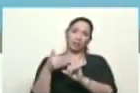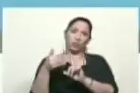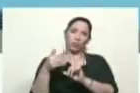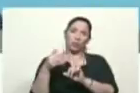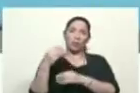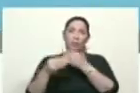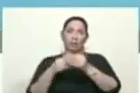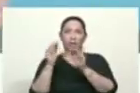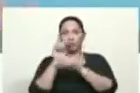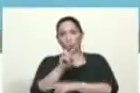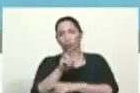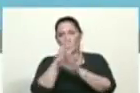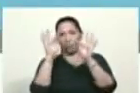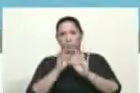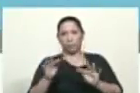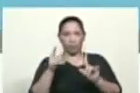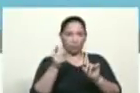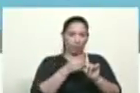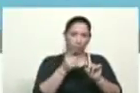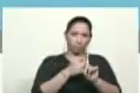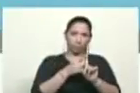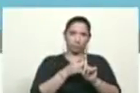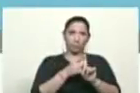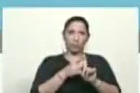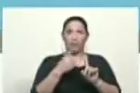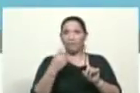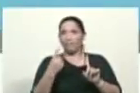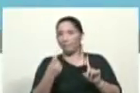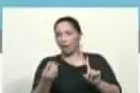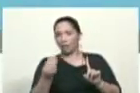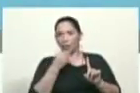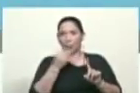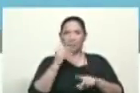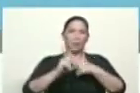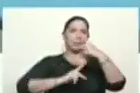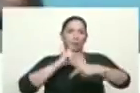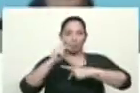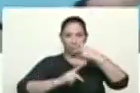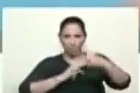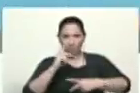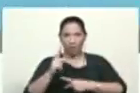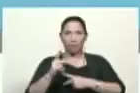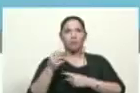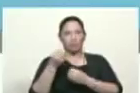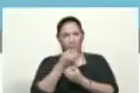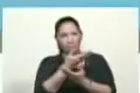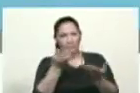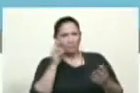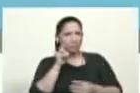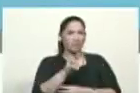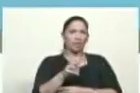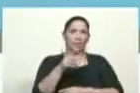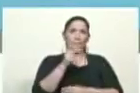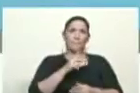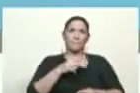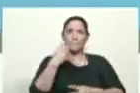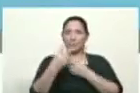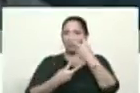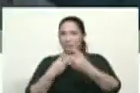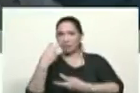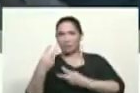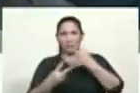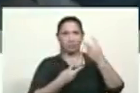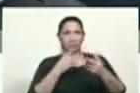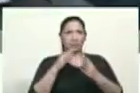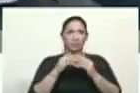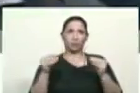un desabastecimiento que es programado, es selectivo, no son todos los bienes de la economía, ustedes pueden pasear por todos